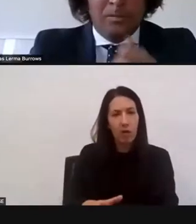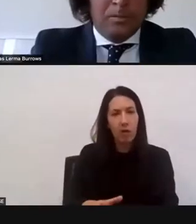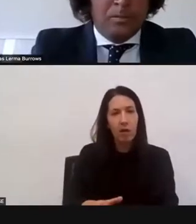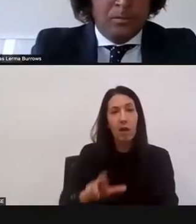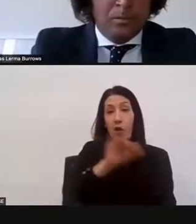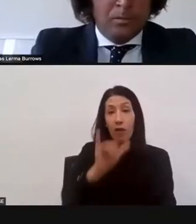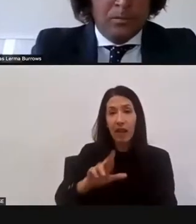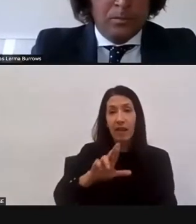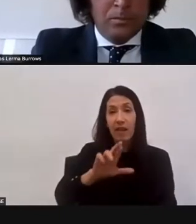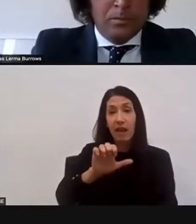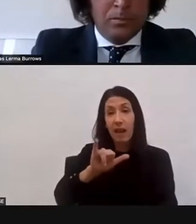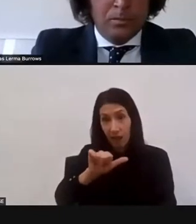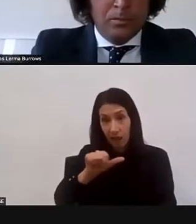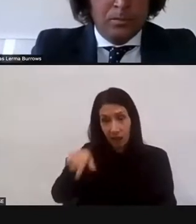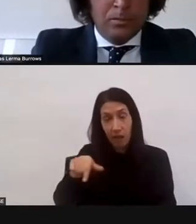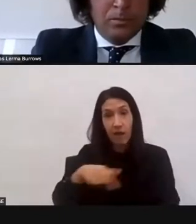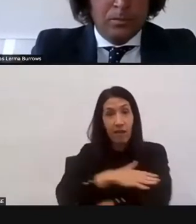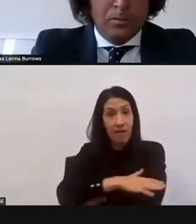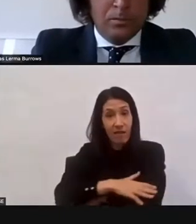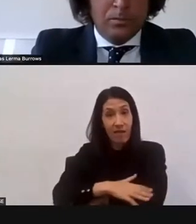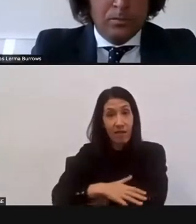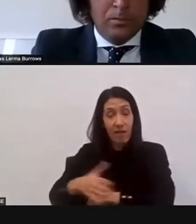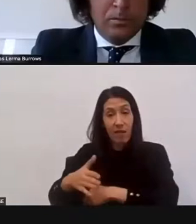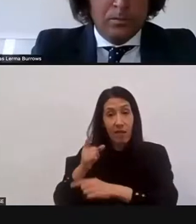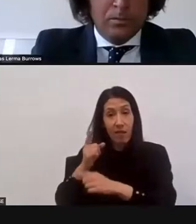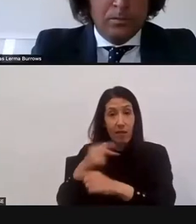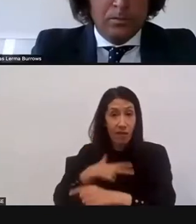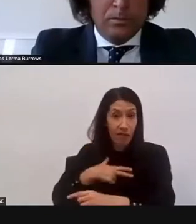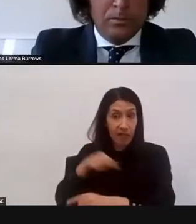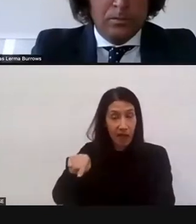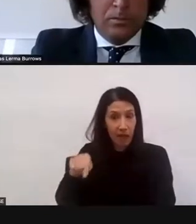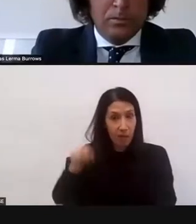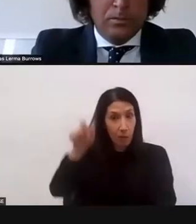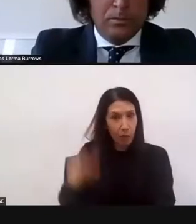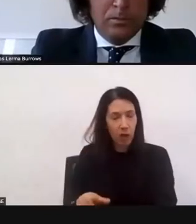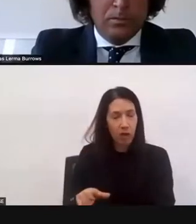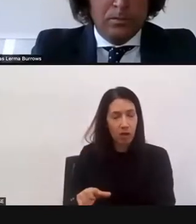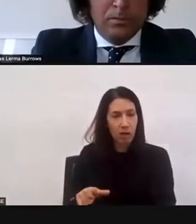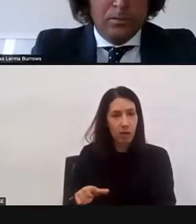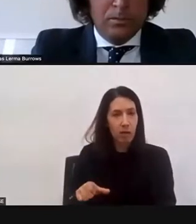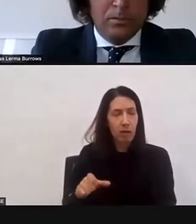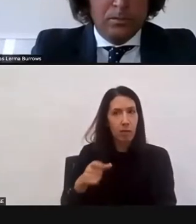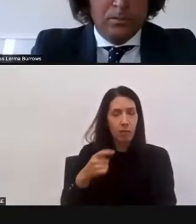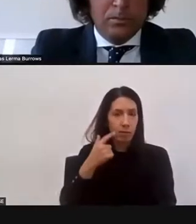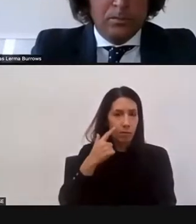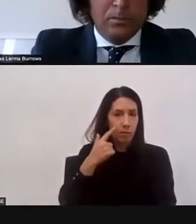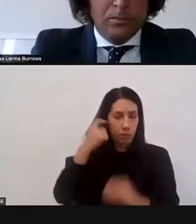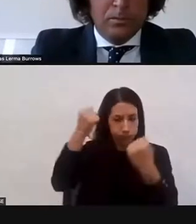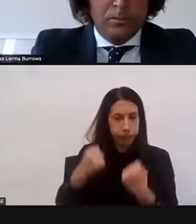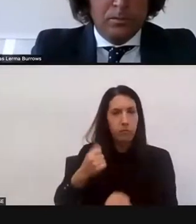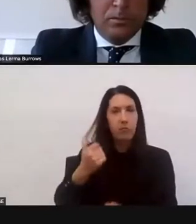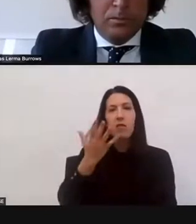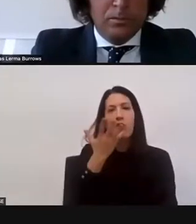Rey, en el que este fiscal, que precisamente es una de las personas que probablemente más conoce a fondo la